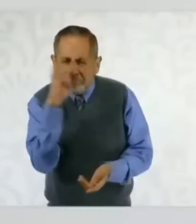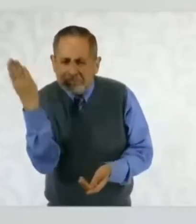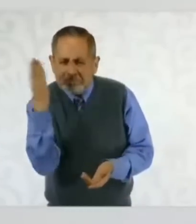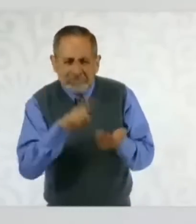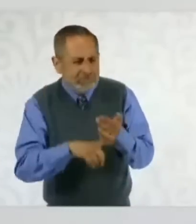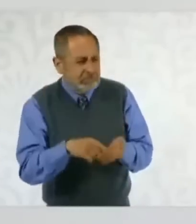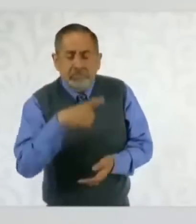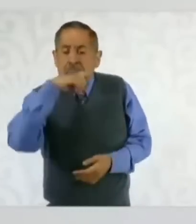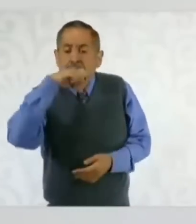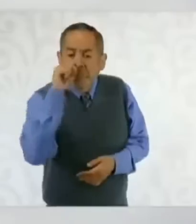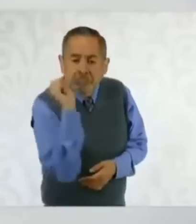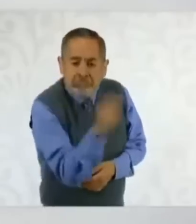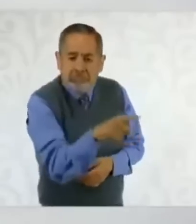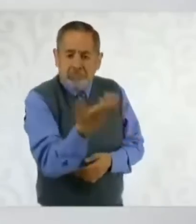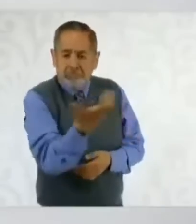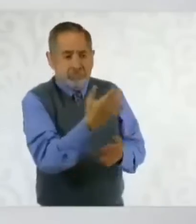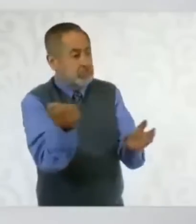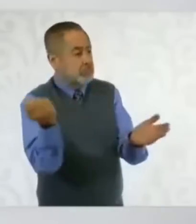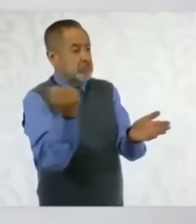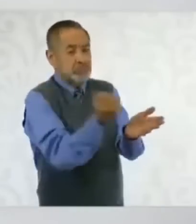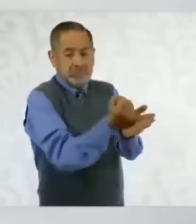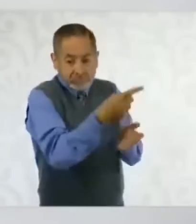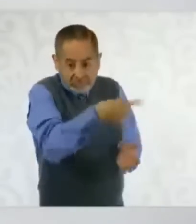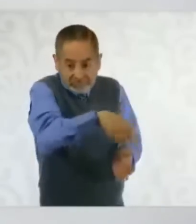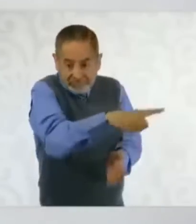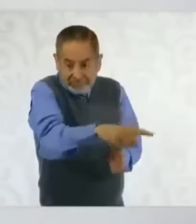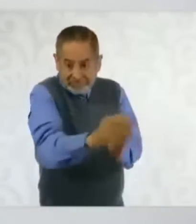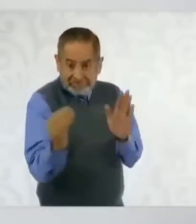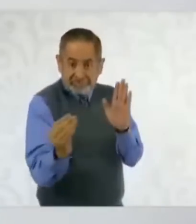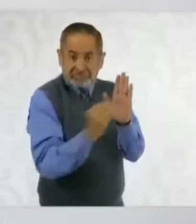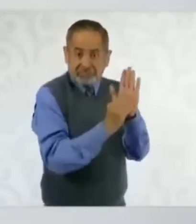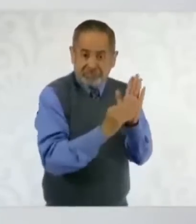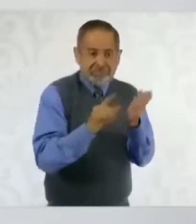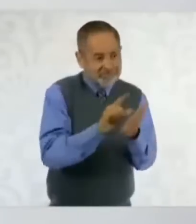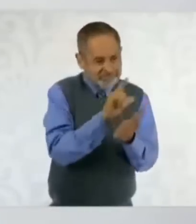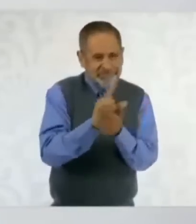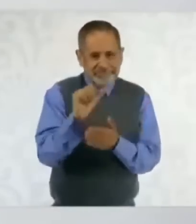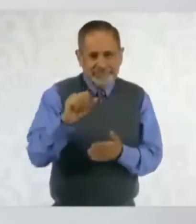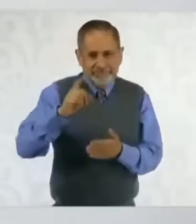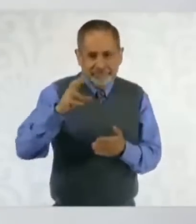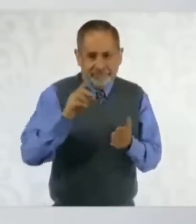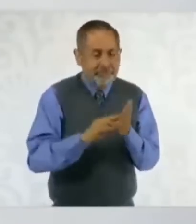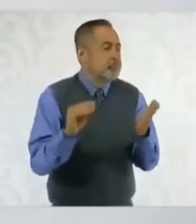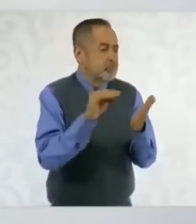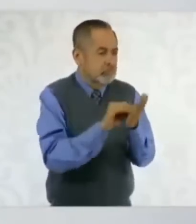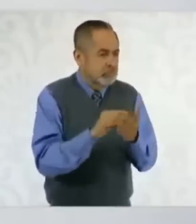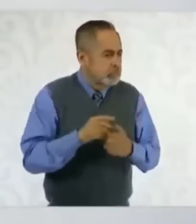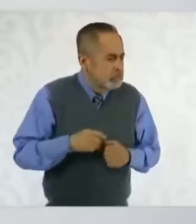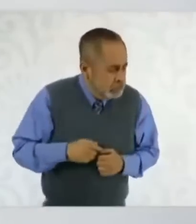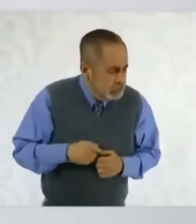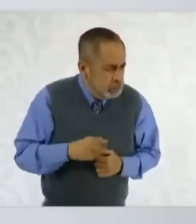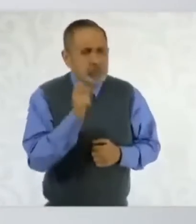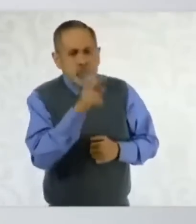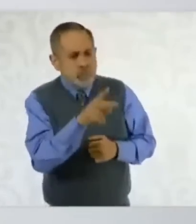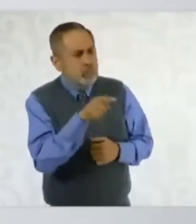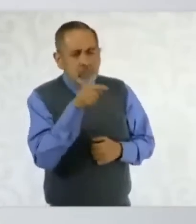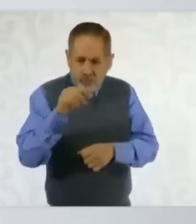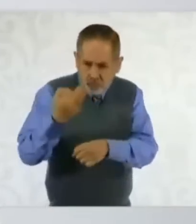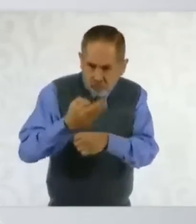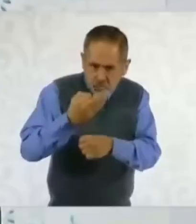Entonces, sencillamente lo que ellos incorporaron a la Ley de Amparo hoy será parte de la Constitución.